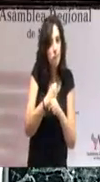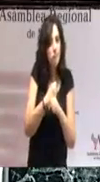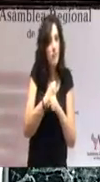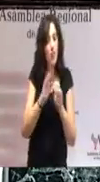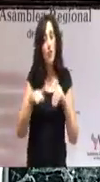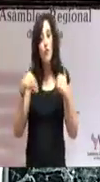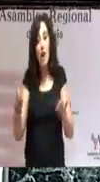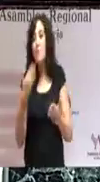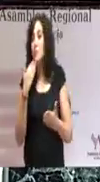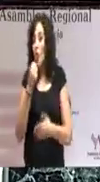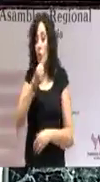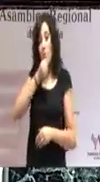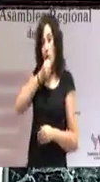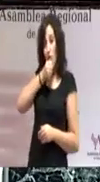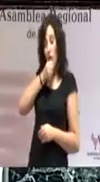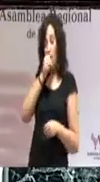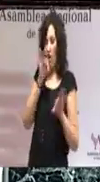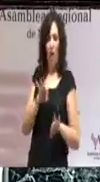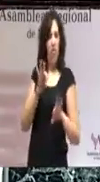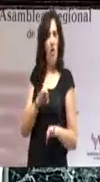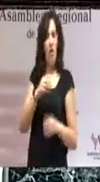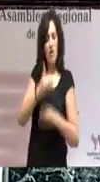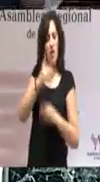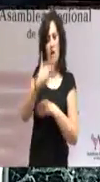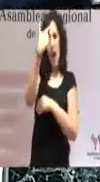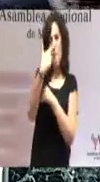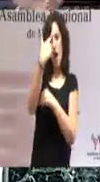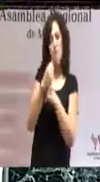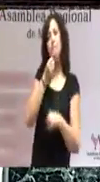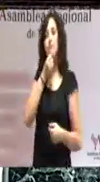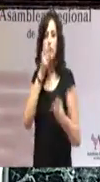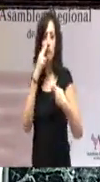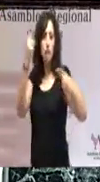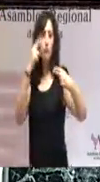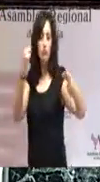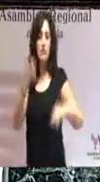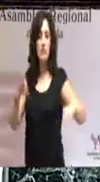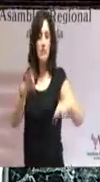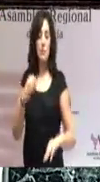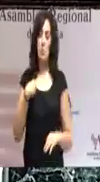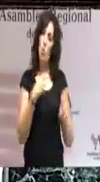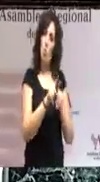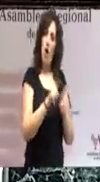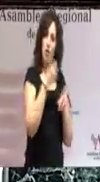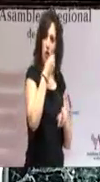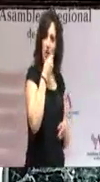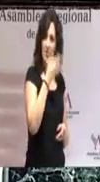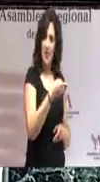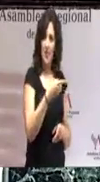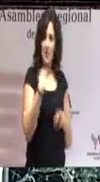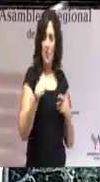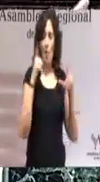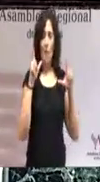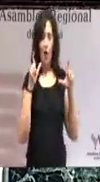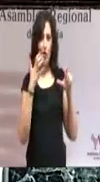no delante de un micrófono, no delante de una cámara. No como hacen sus señorías socialistas haciéndose